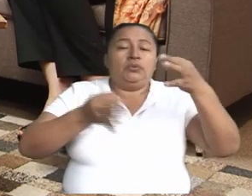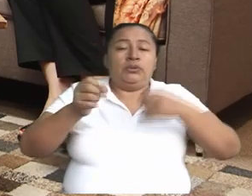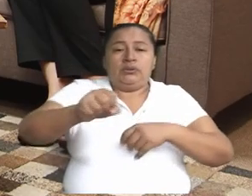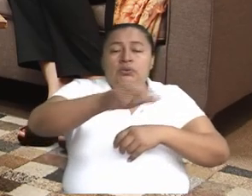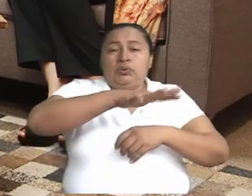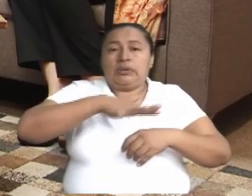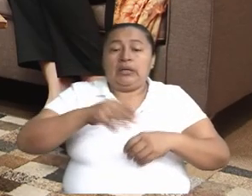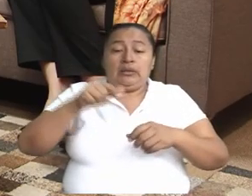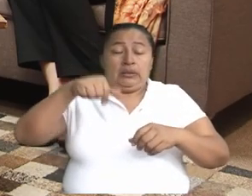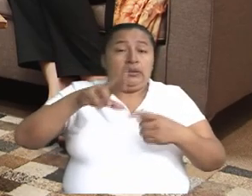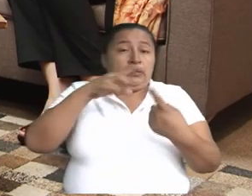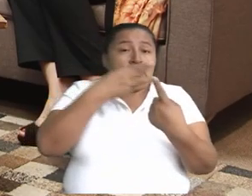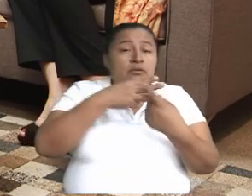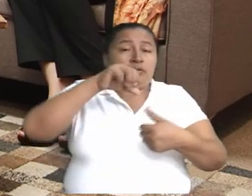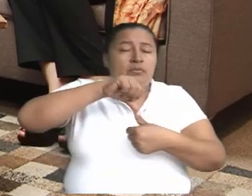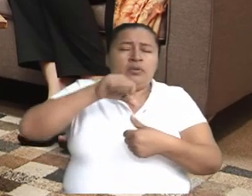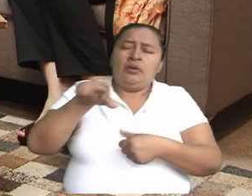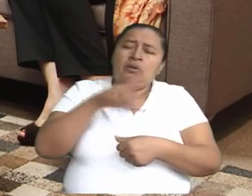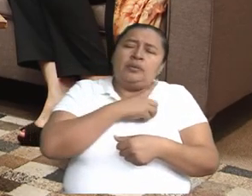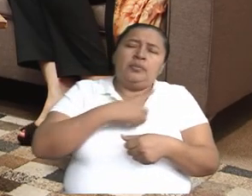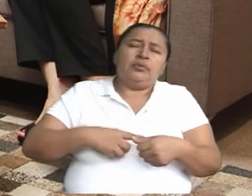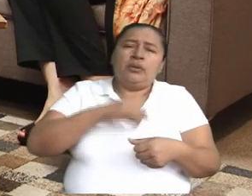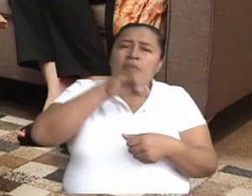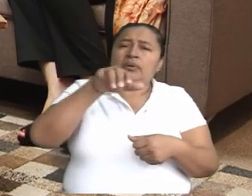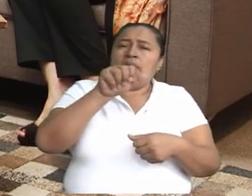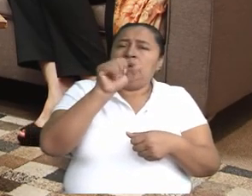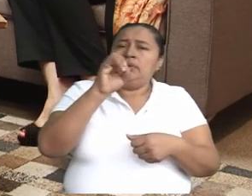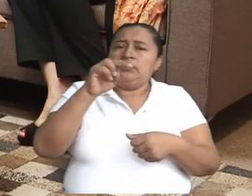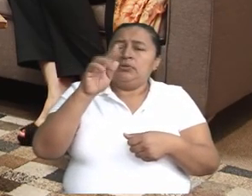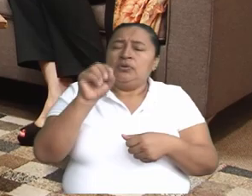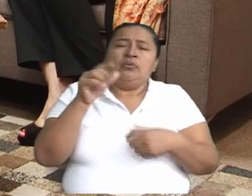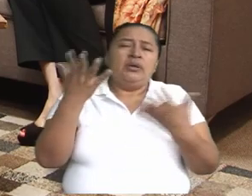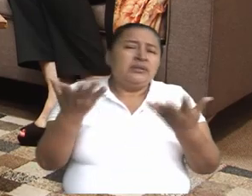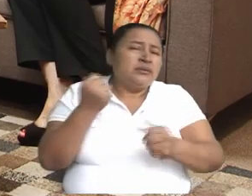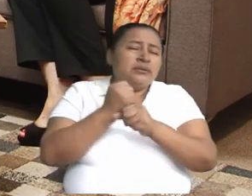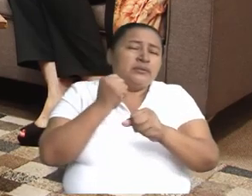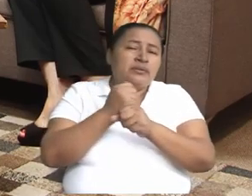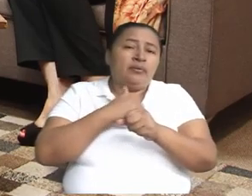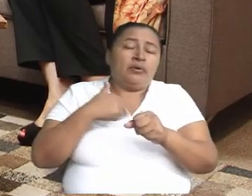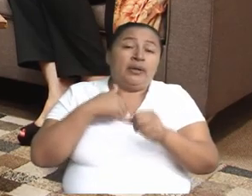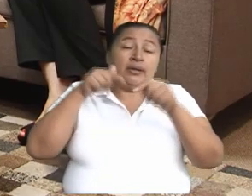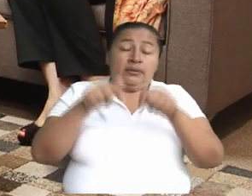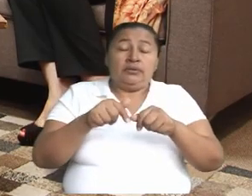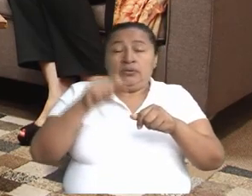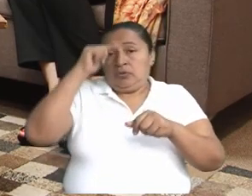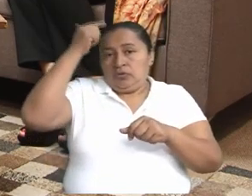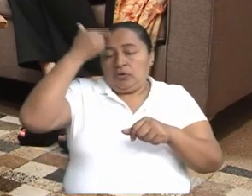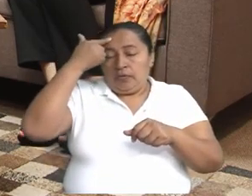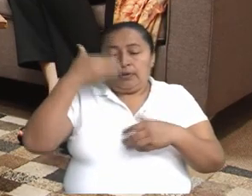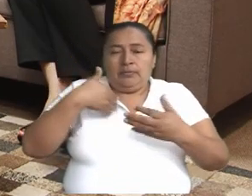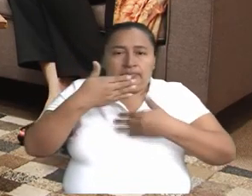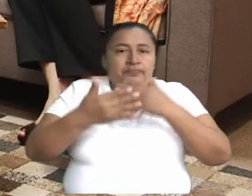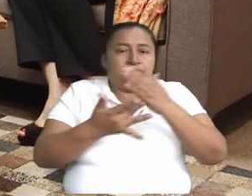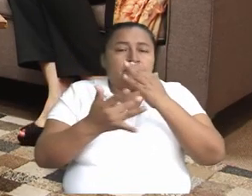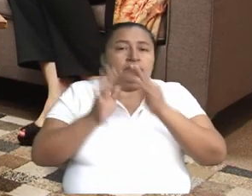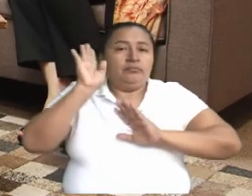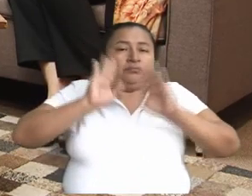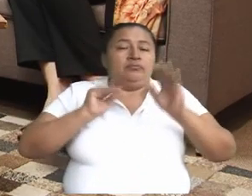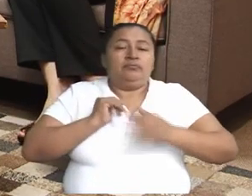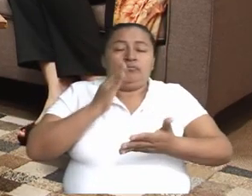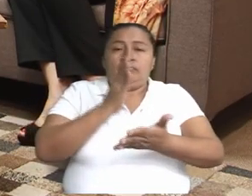nuestra región. Diputado Jacinto, entender un poquito esos papeles que vienen jugando los gobiernos progresistas en el establecimiento de